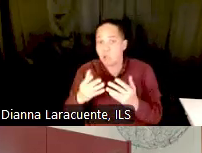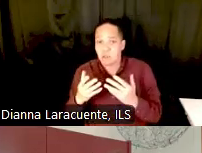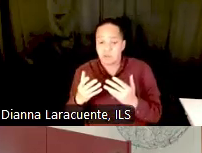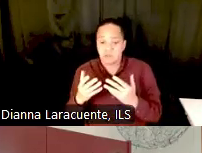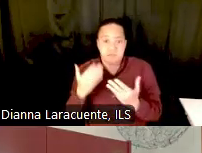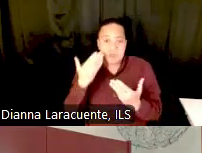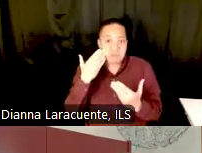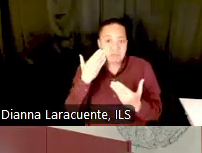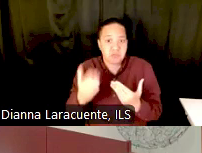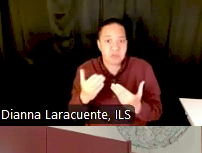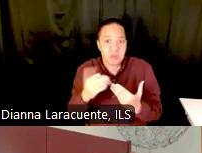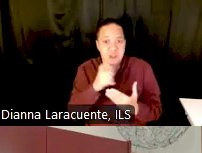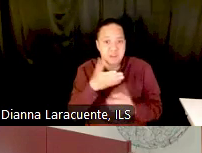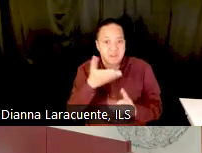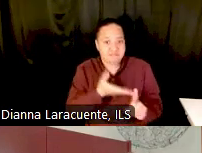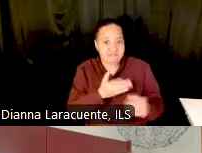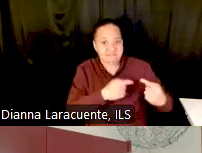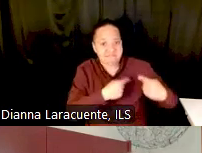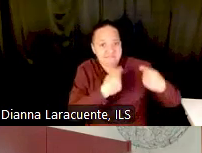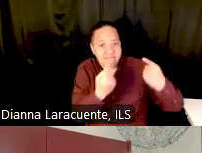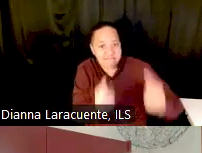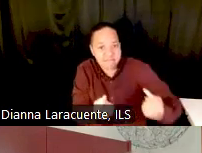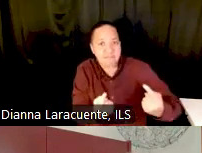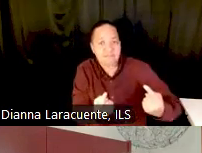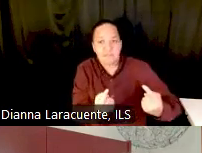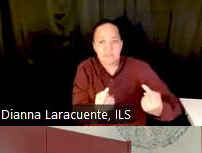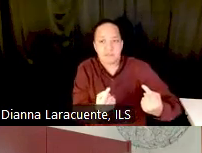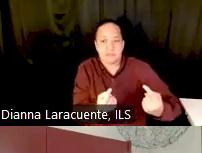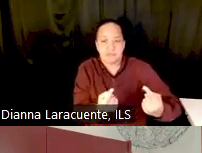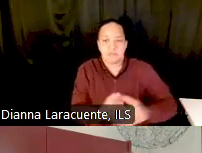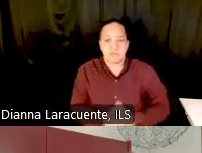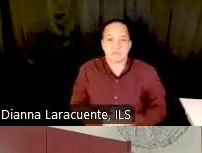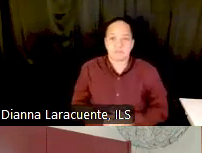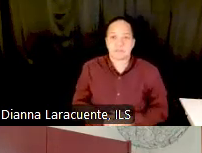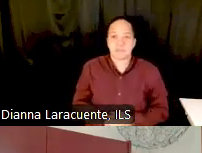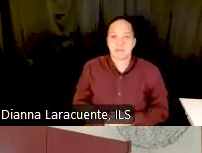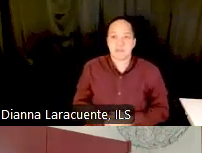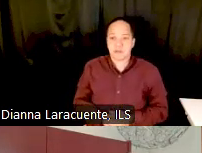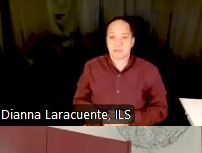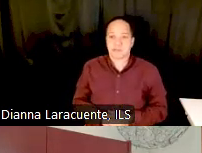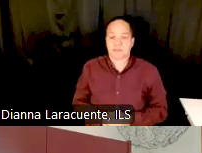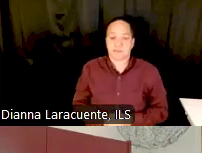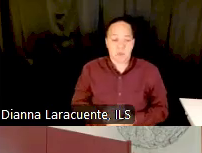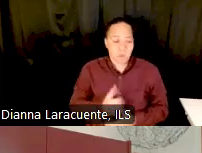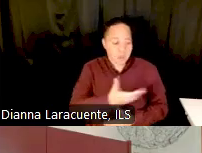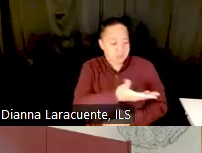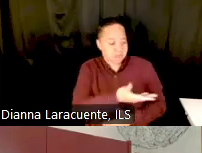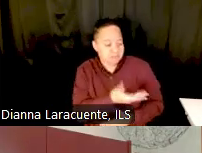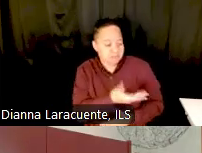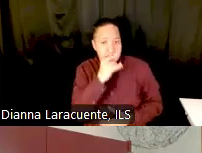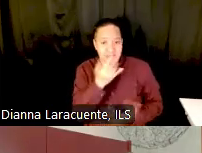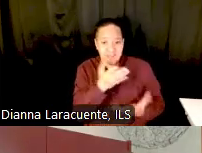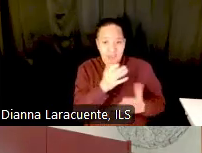conoce necesariamente lo que ha venido viviendo. Y es más, puede recibir a ese niño nuevo ya con los